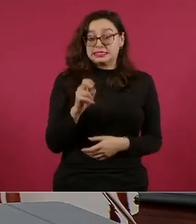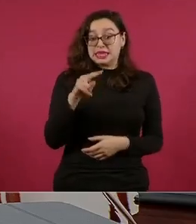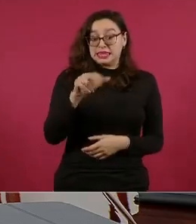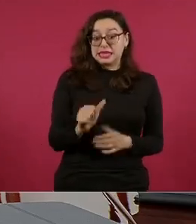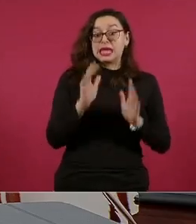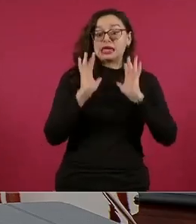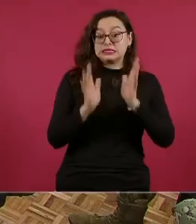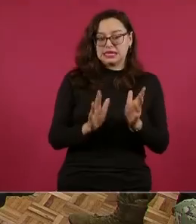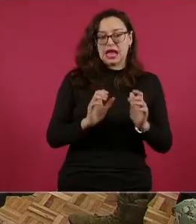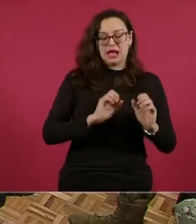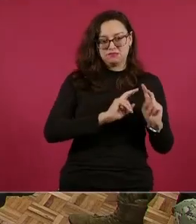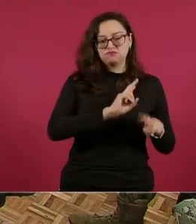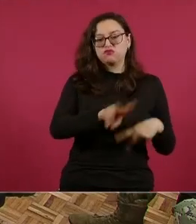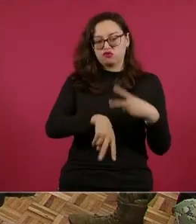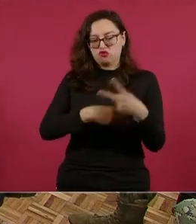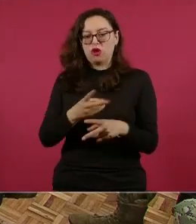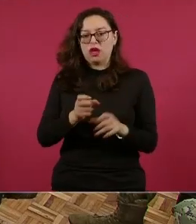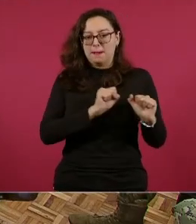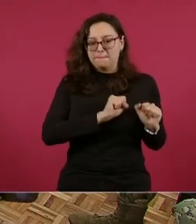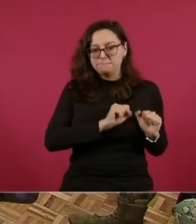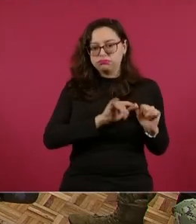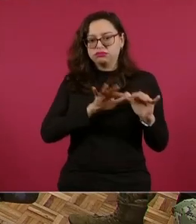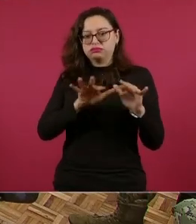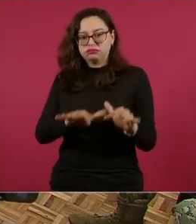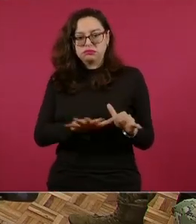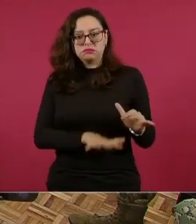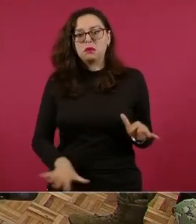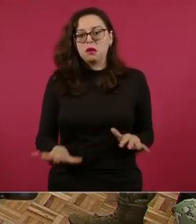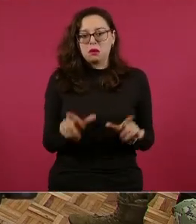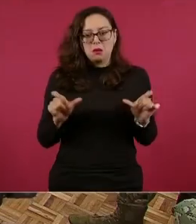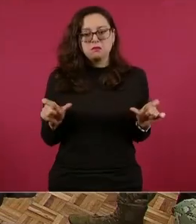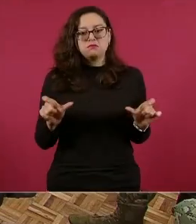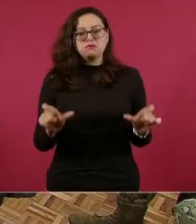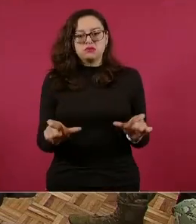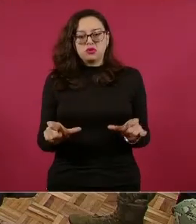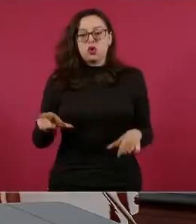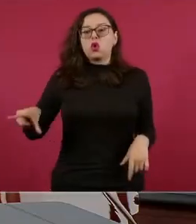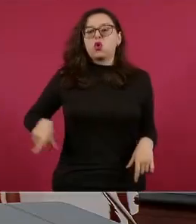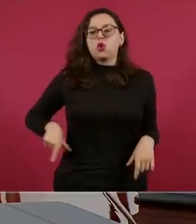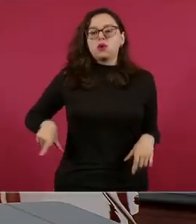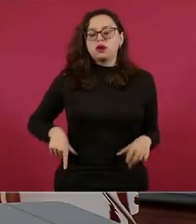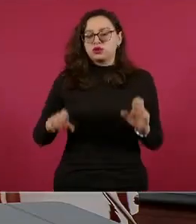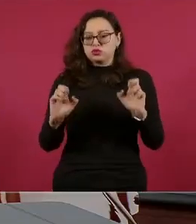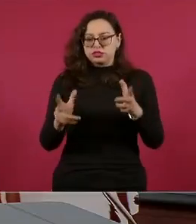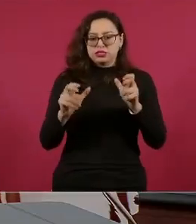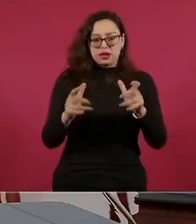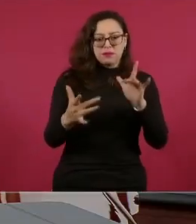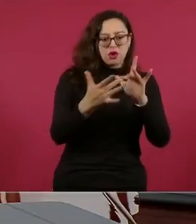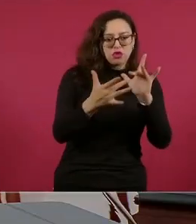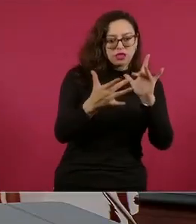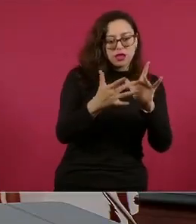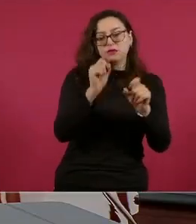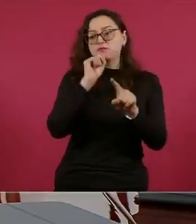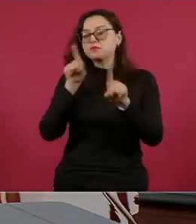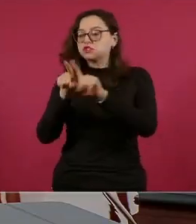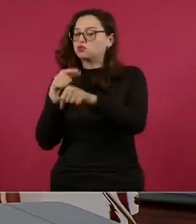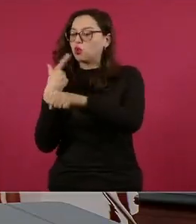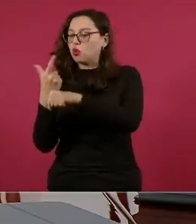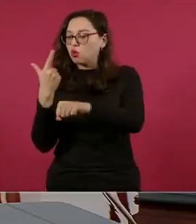en Amatenango, Gobernación ha mantenido contacto con el gobierno de Chiapas, el gobierno de Guatemala y nosotros hemos estado en